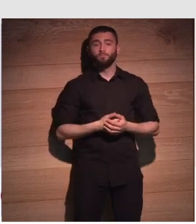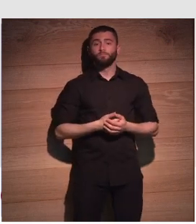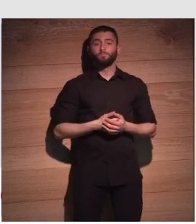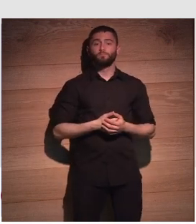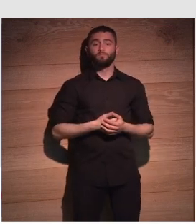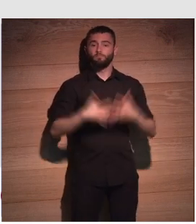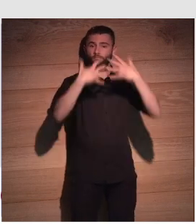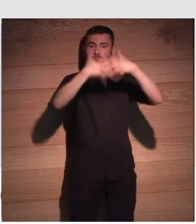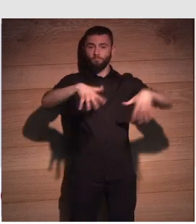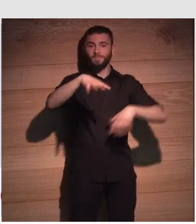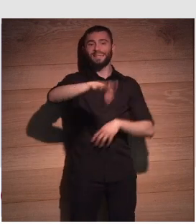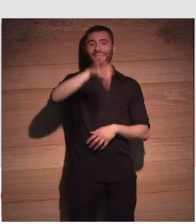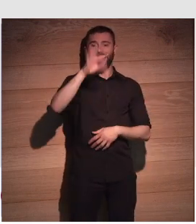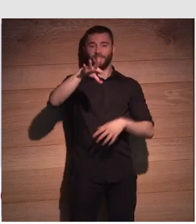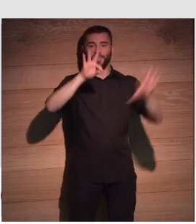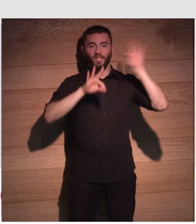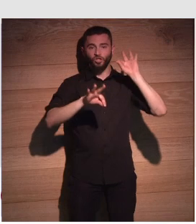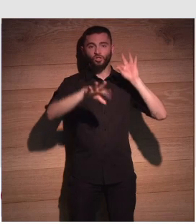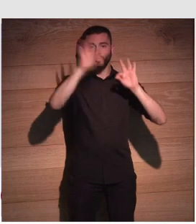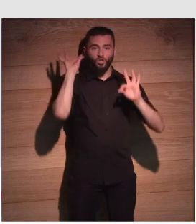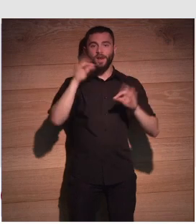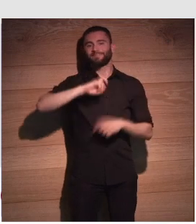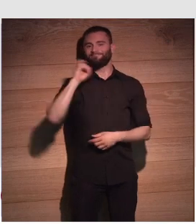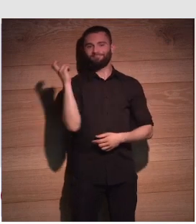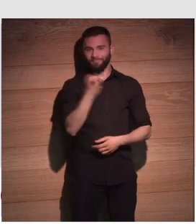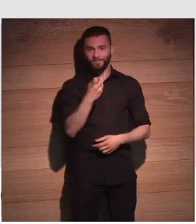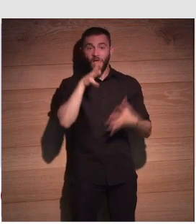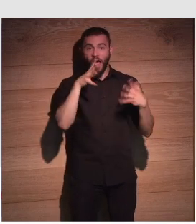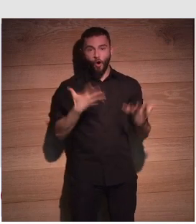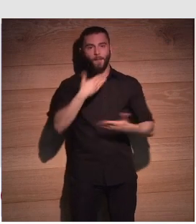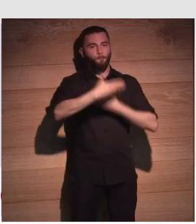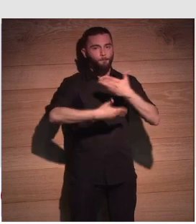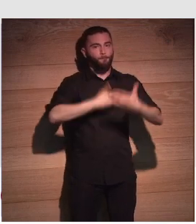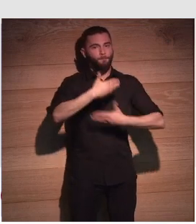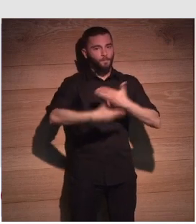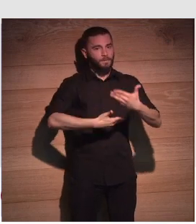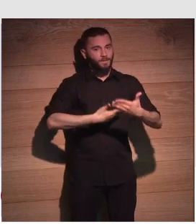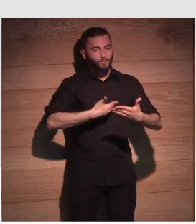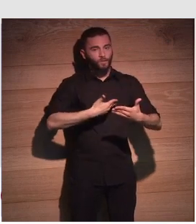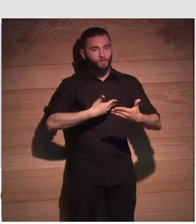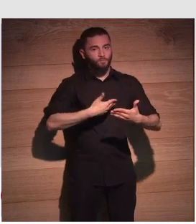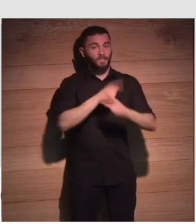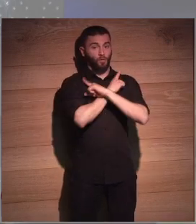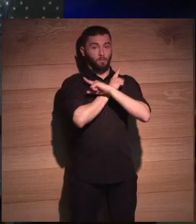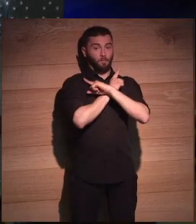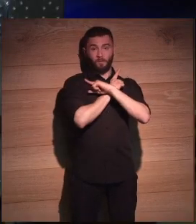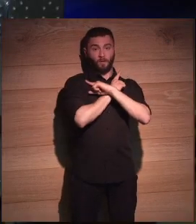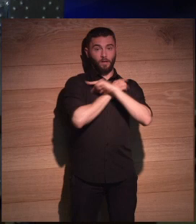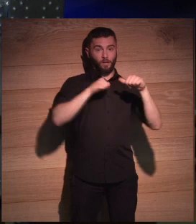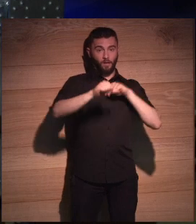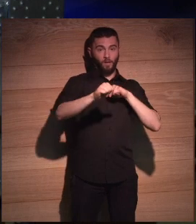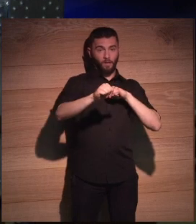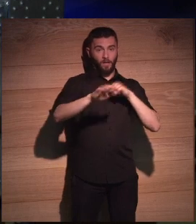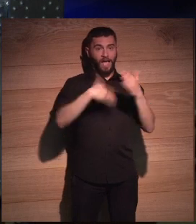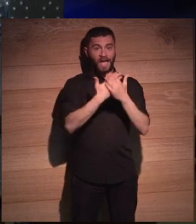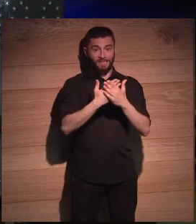decisiones automatizadas, etcétera, etcétera. Y ahora mismo estamos en un proceso en el que desde noviembre hasta posiblemente